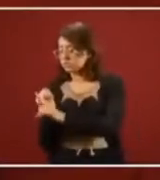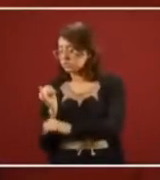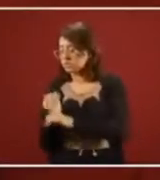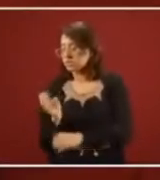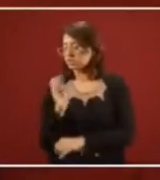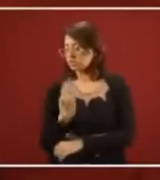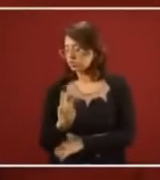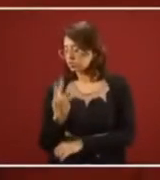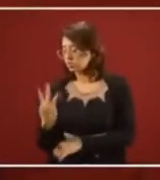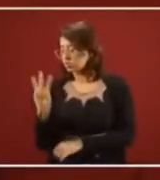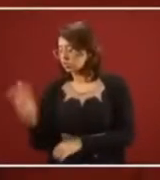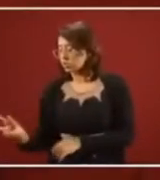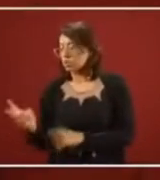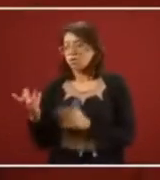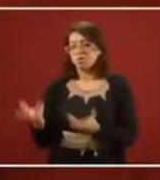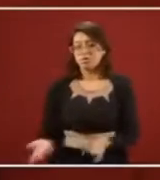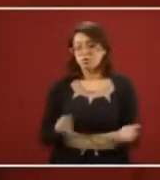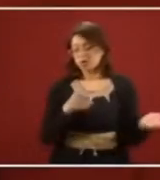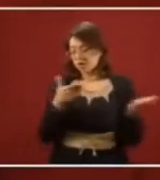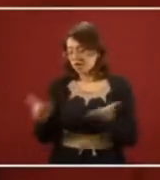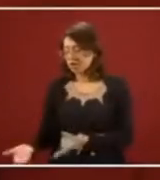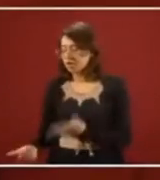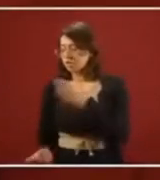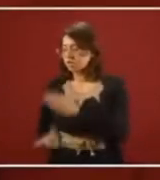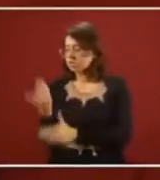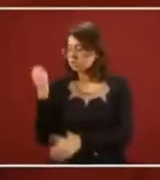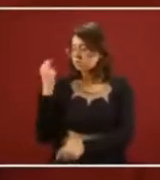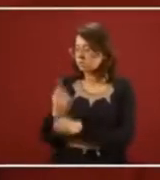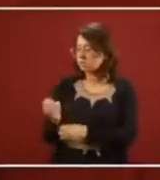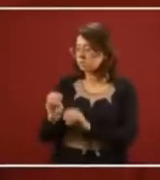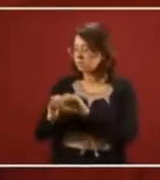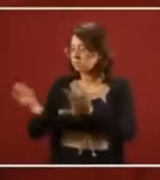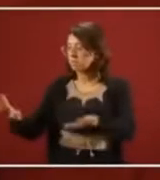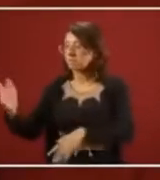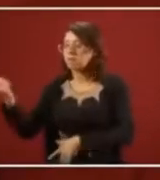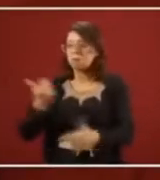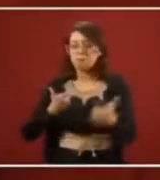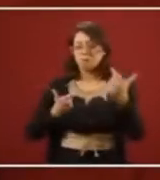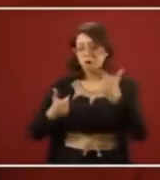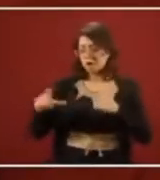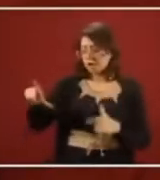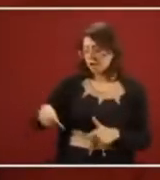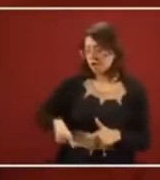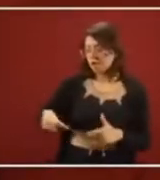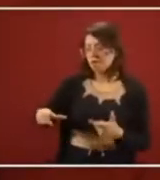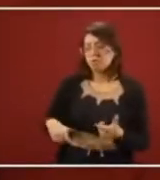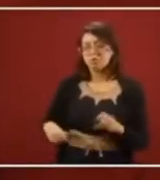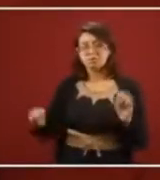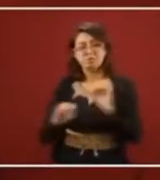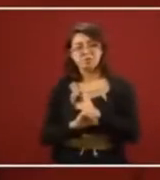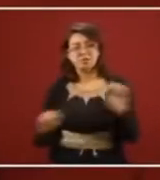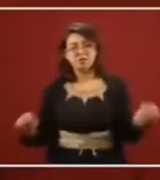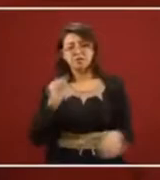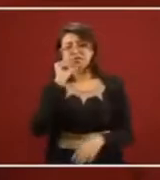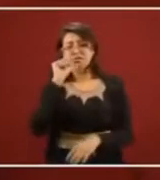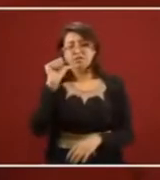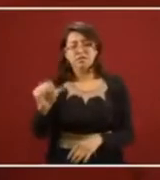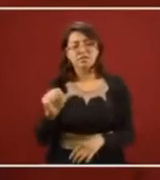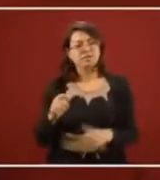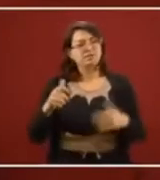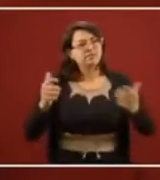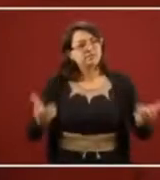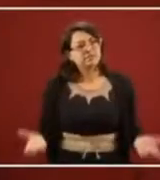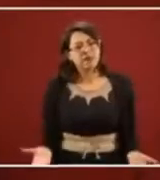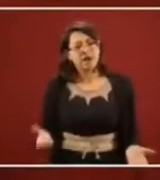estamos aquí desde la madrugada no recibimos un centavo de publicidad entonces este año señor